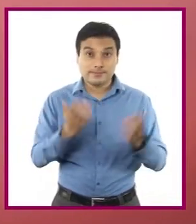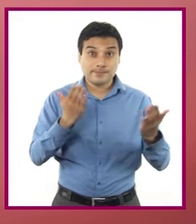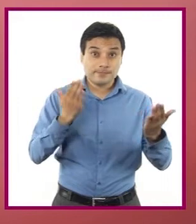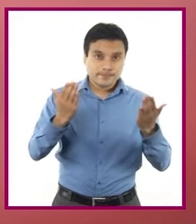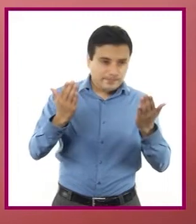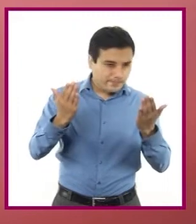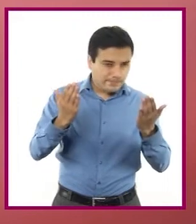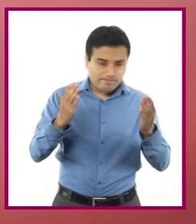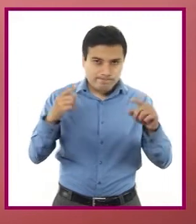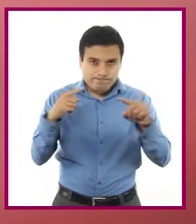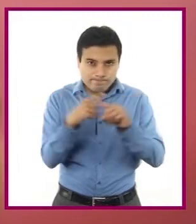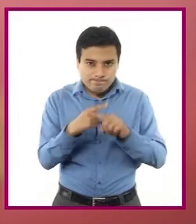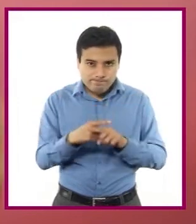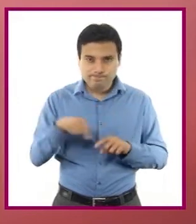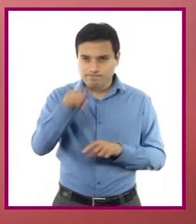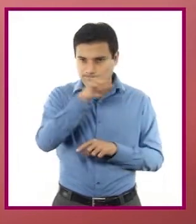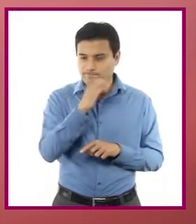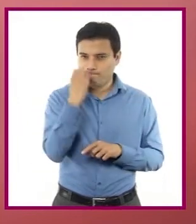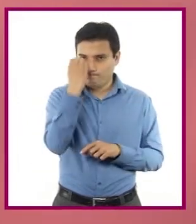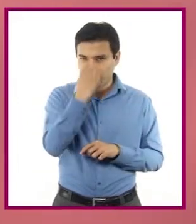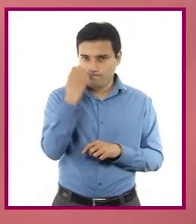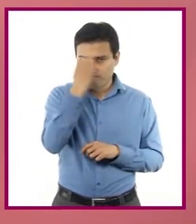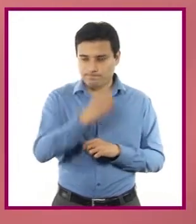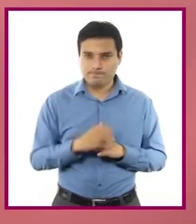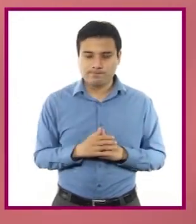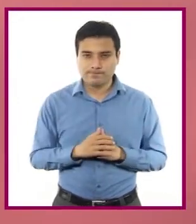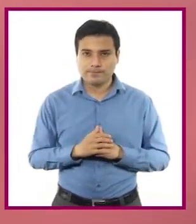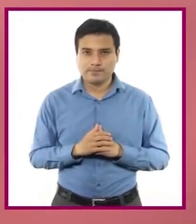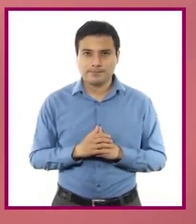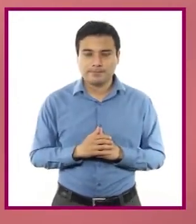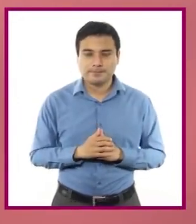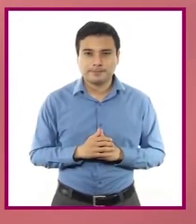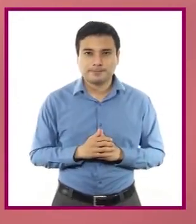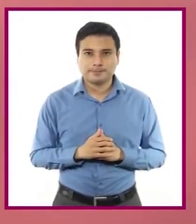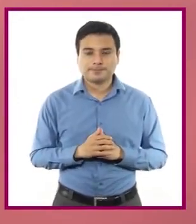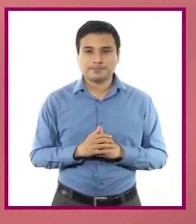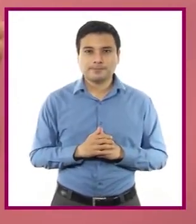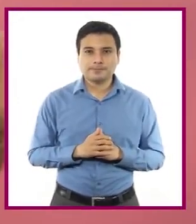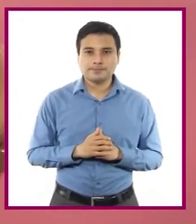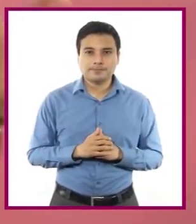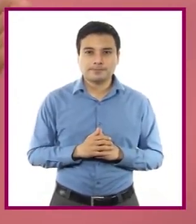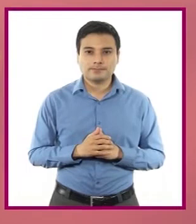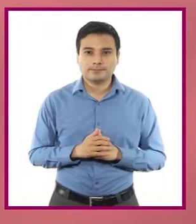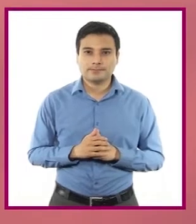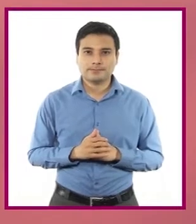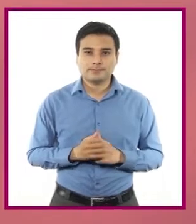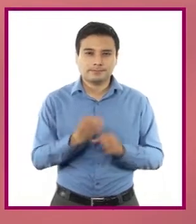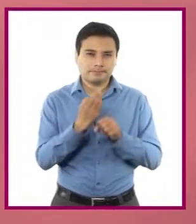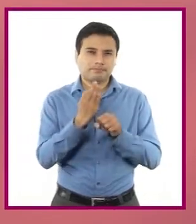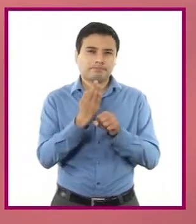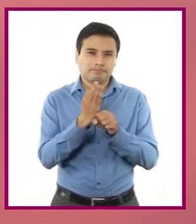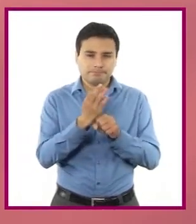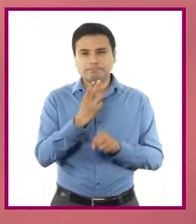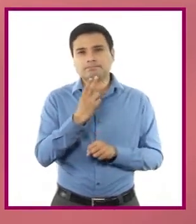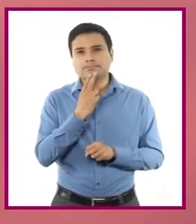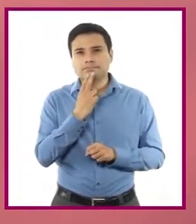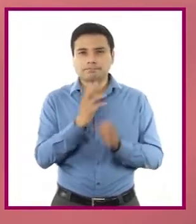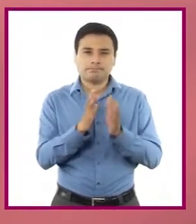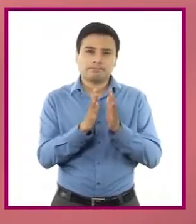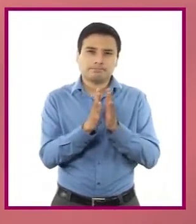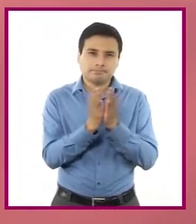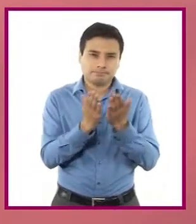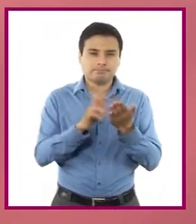en fuentes de información. Es decir, trabajaremos con diversos textos relacionados con un tema